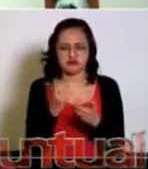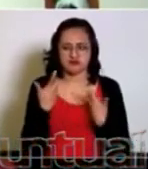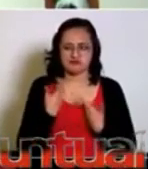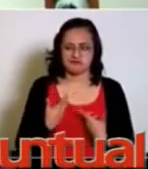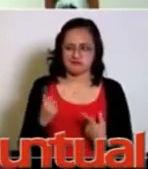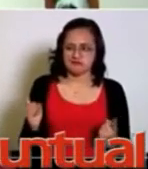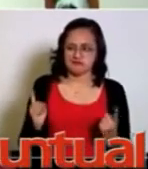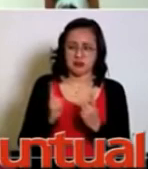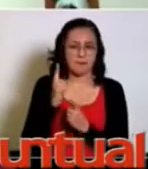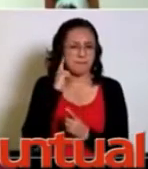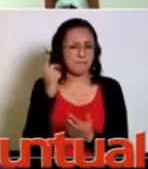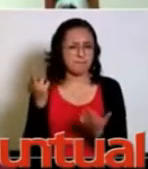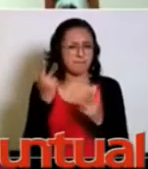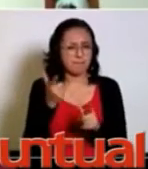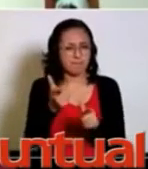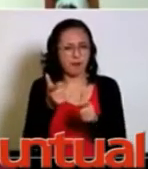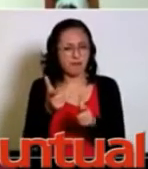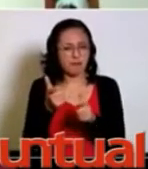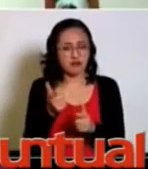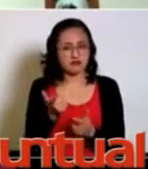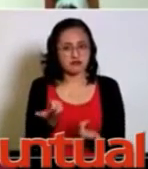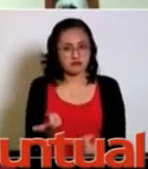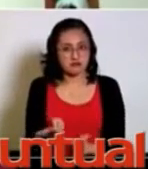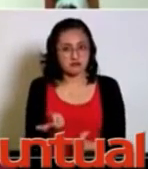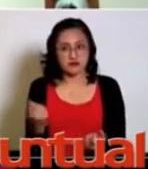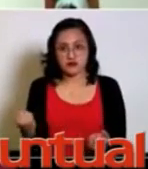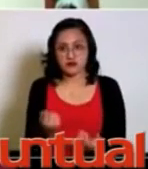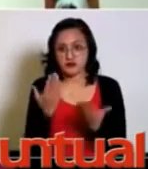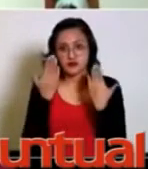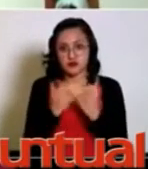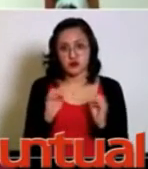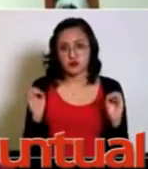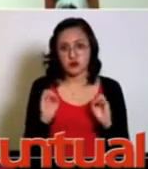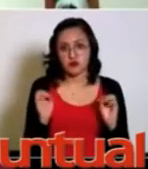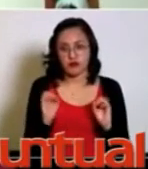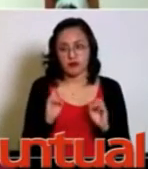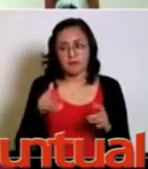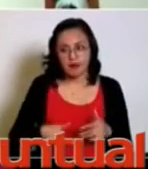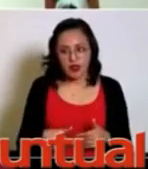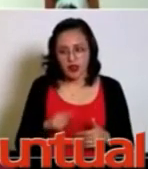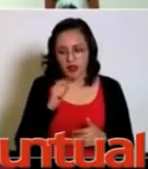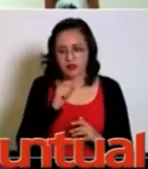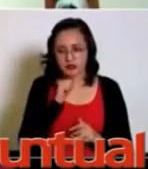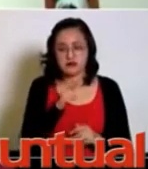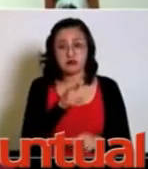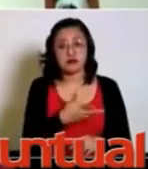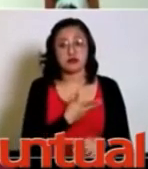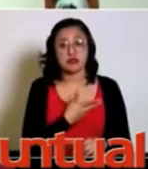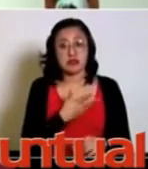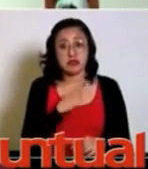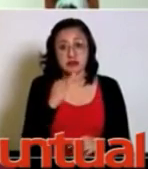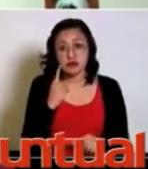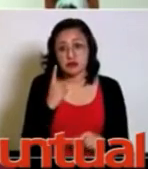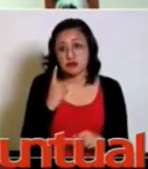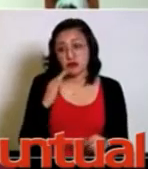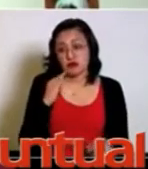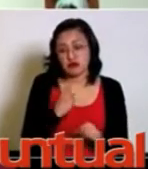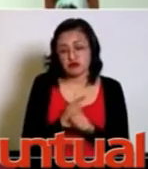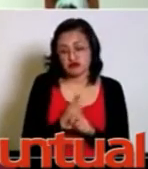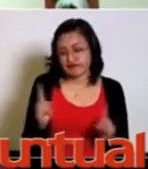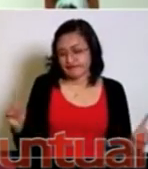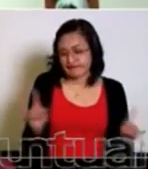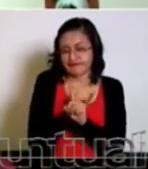una serie de detonaciones que afortunadamente no generaron ningún lesionado. Ella tuvo la oportunidad de